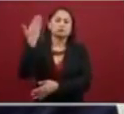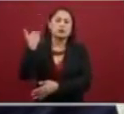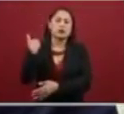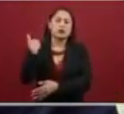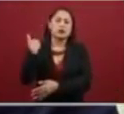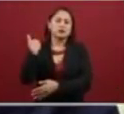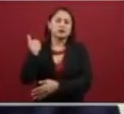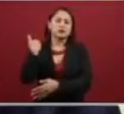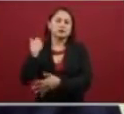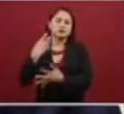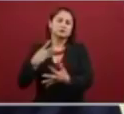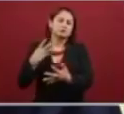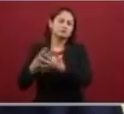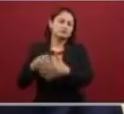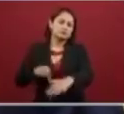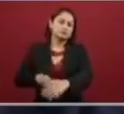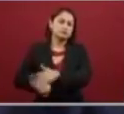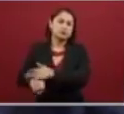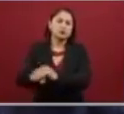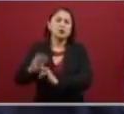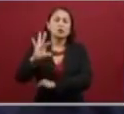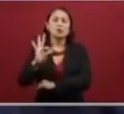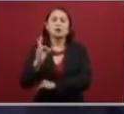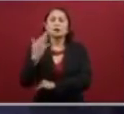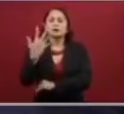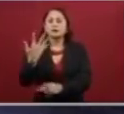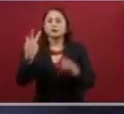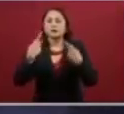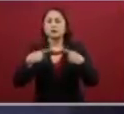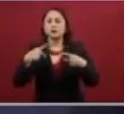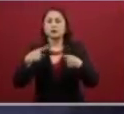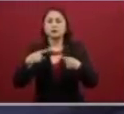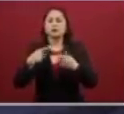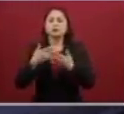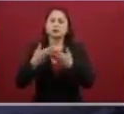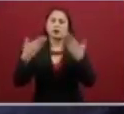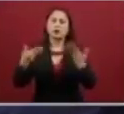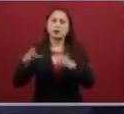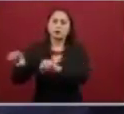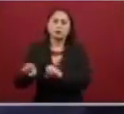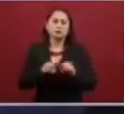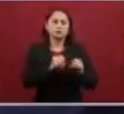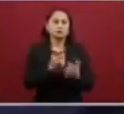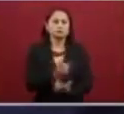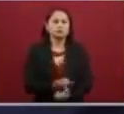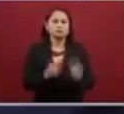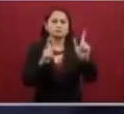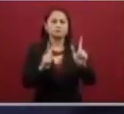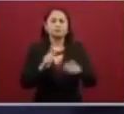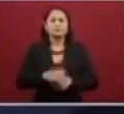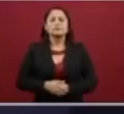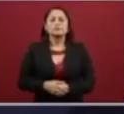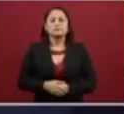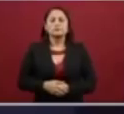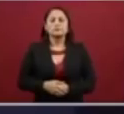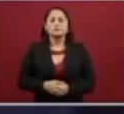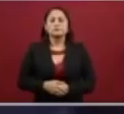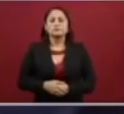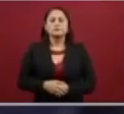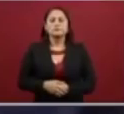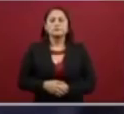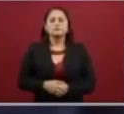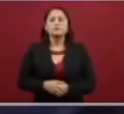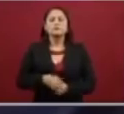45 presos políticos. Se rescatarán los restos de